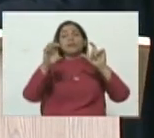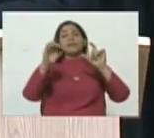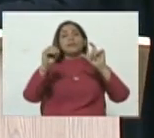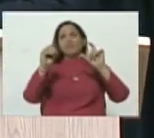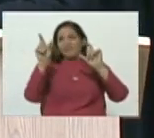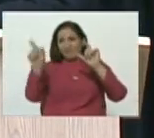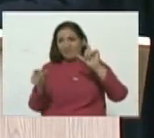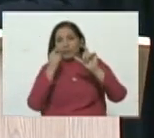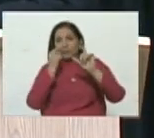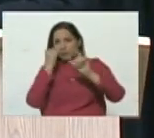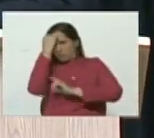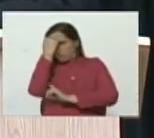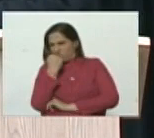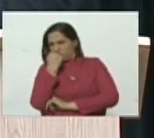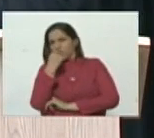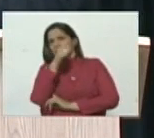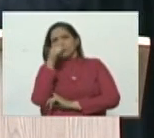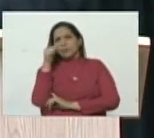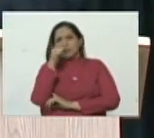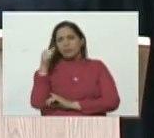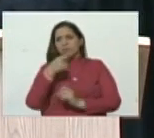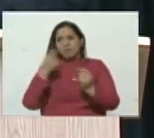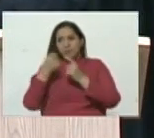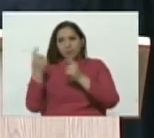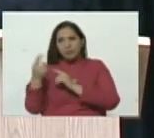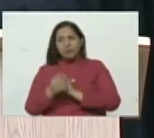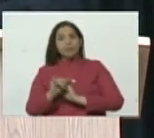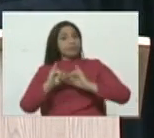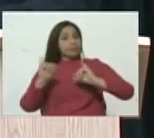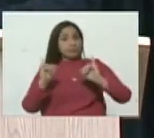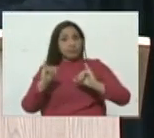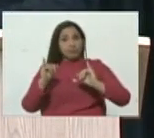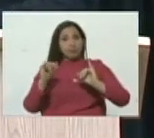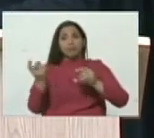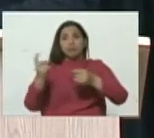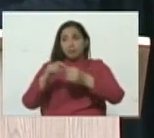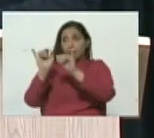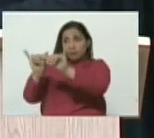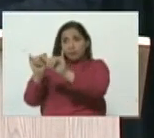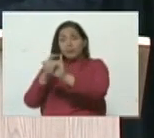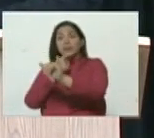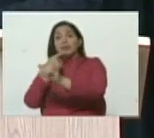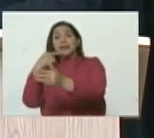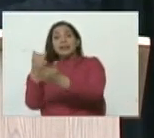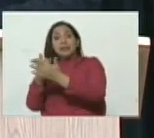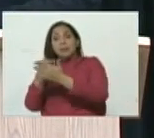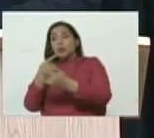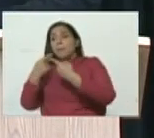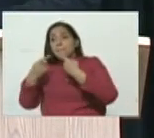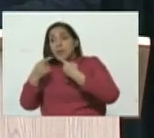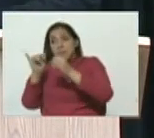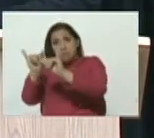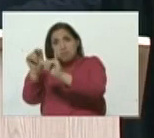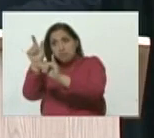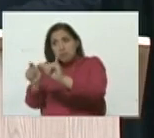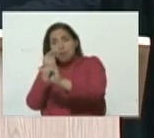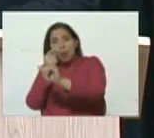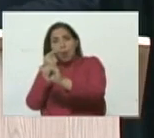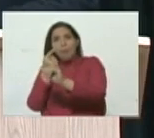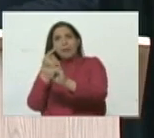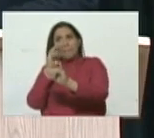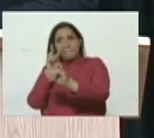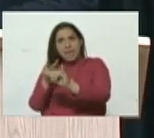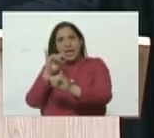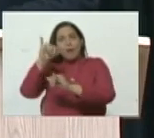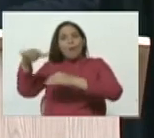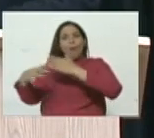asesino, de este narcotraficante, mostramos dos partes del mismo testimonio. Para que quede claro, Juanito Alimaña,